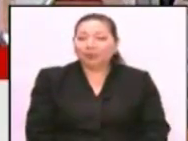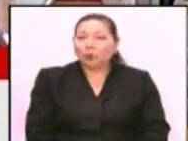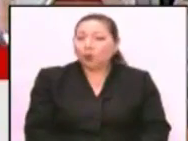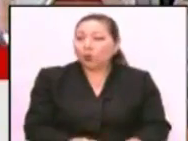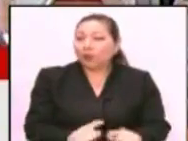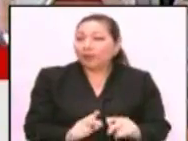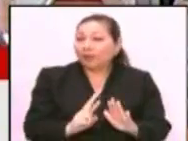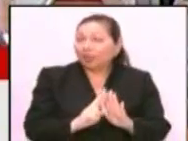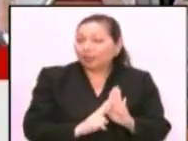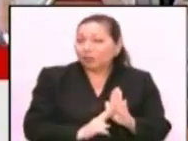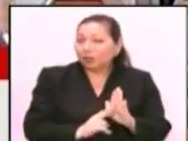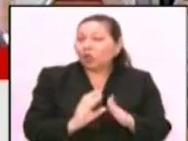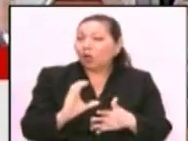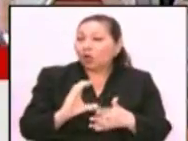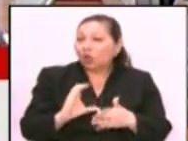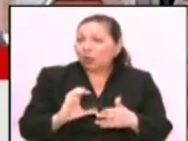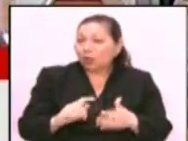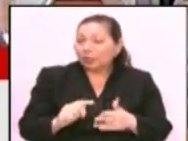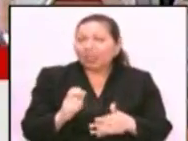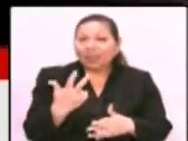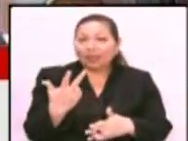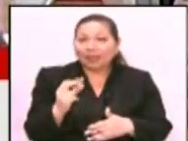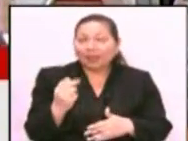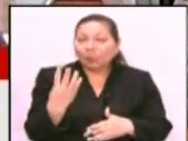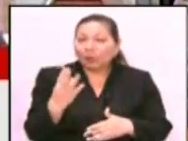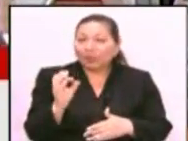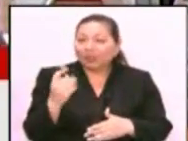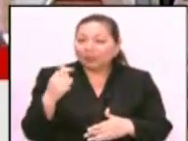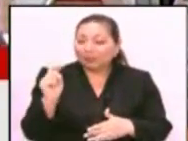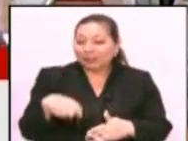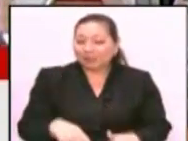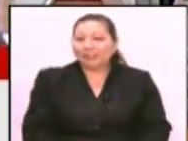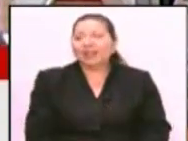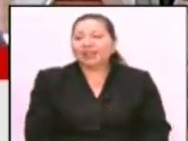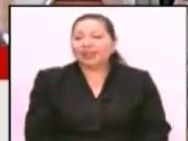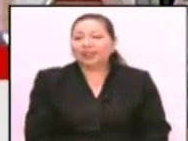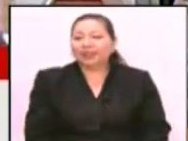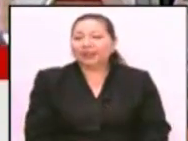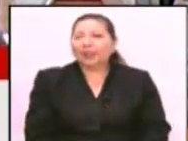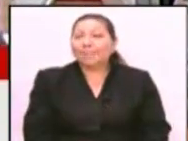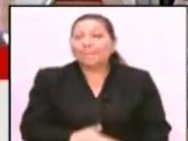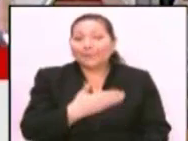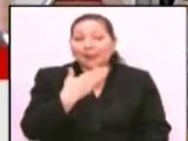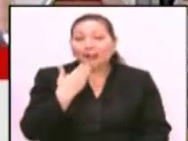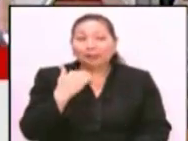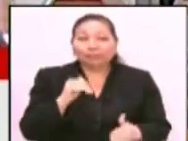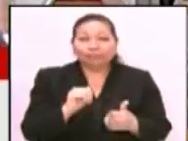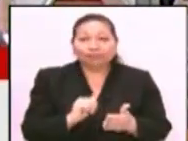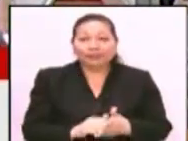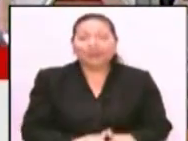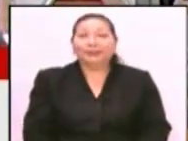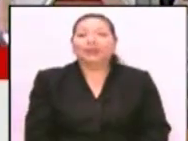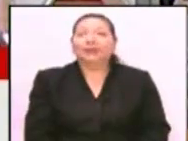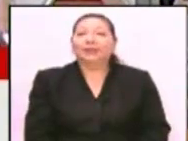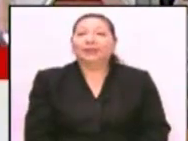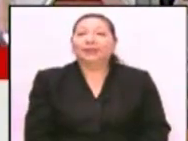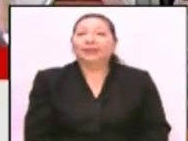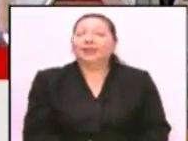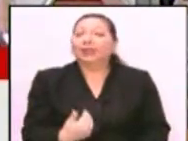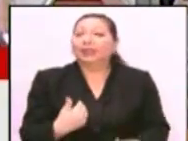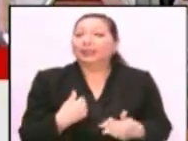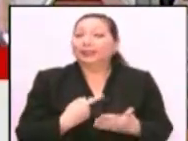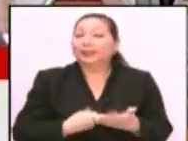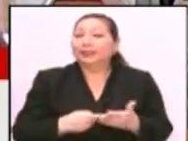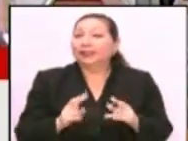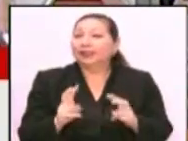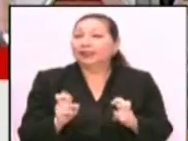cuando Renzo Costa dice que el tema del 30 o 40%, digamos, de mejor ahorro entre los penales, se debe mayormente